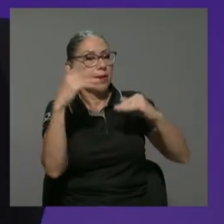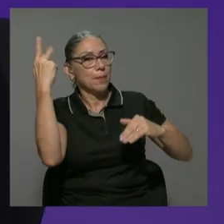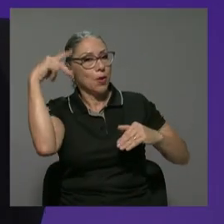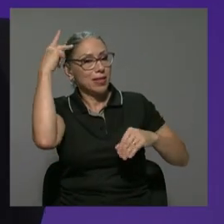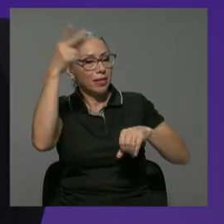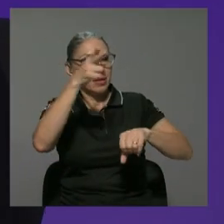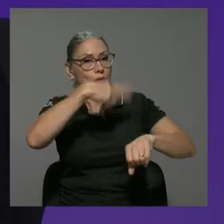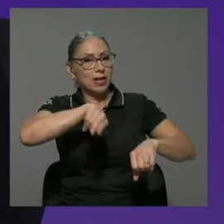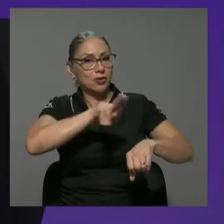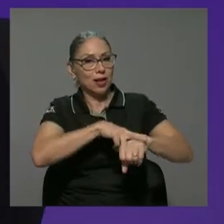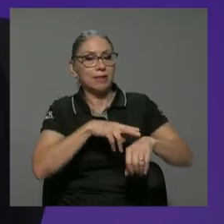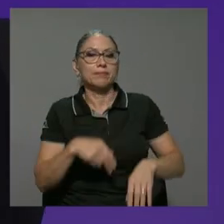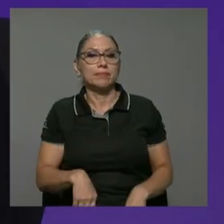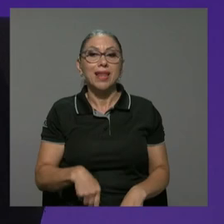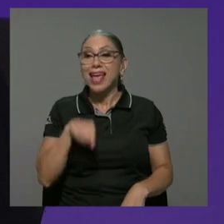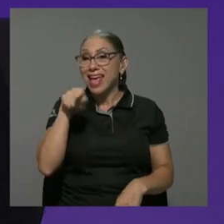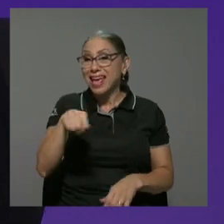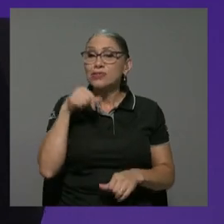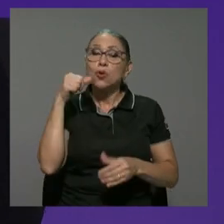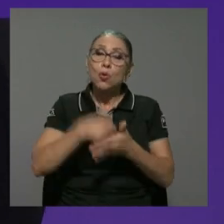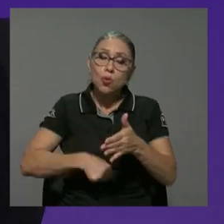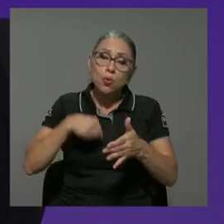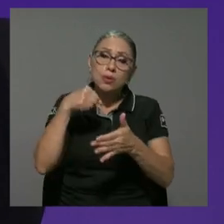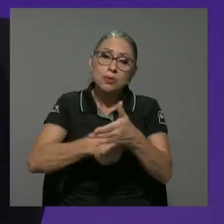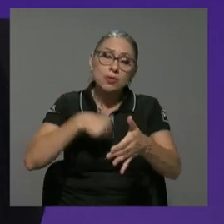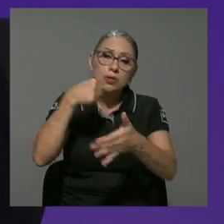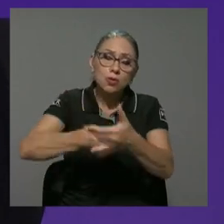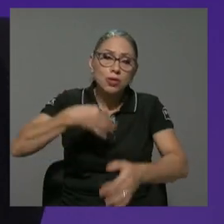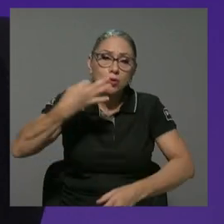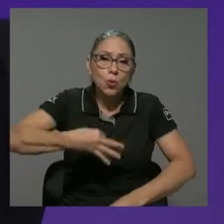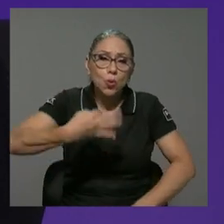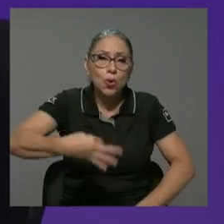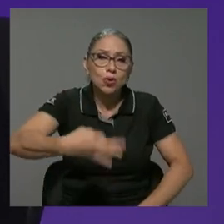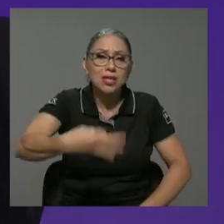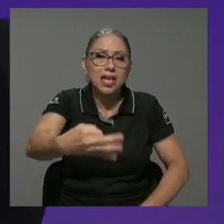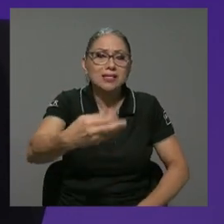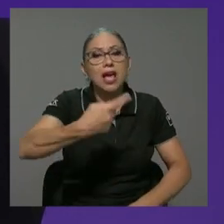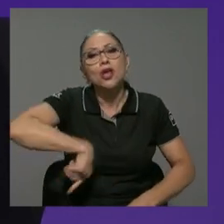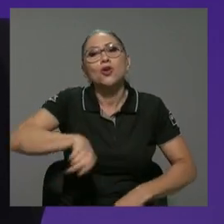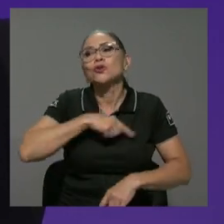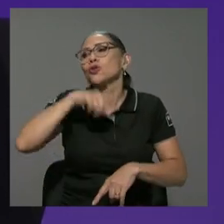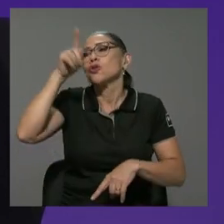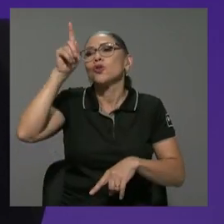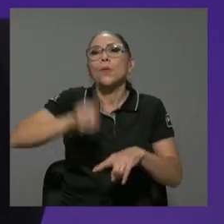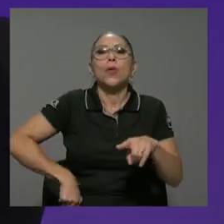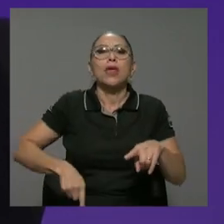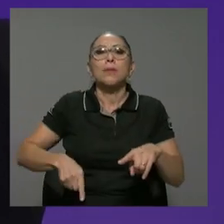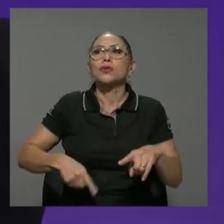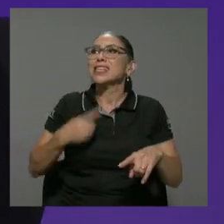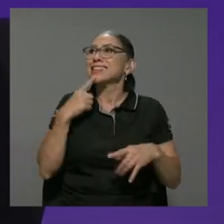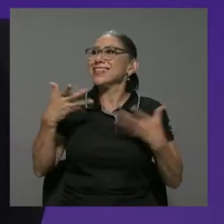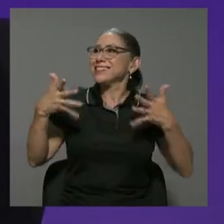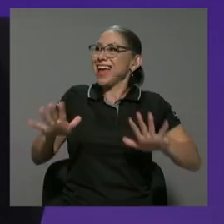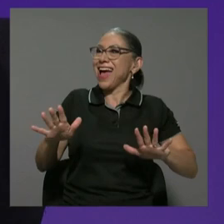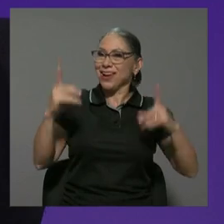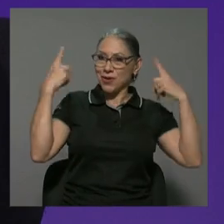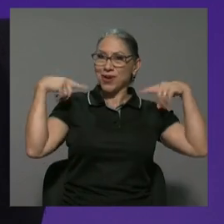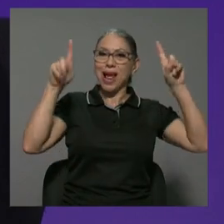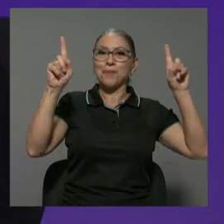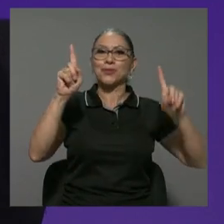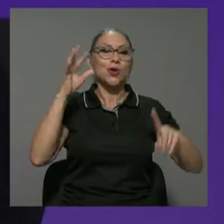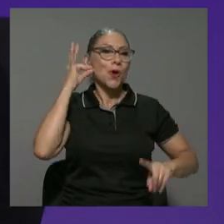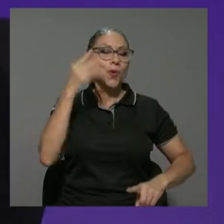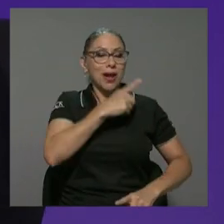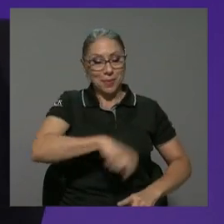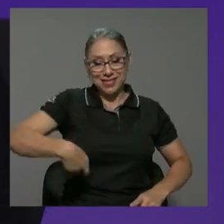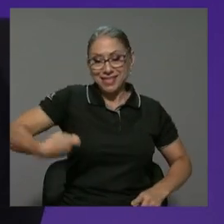Y creo que es una lucha todos los días, sí. que no podemos dar por sentado el hecho de que, por ejemplo, hoy tengamos una presidenta en la uh-huh. Federación de Estudiantes de la Universidad de